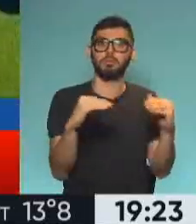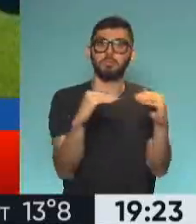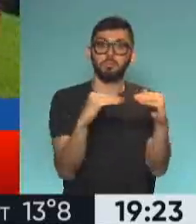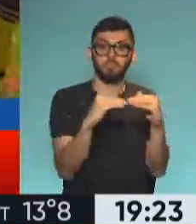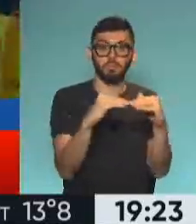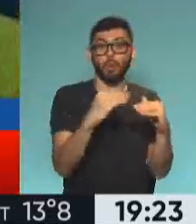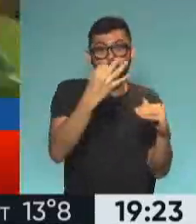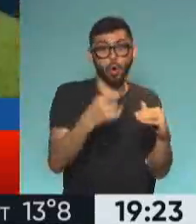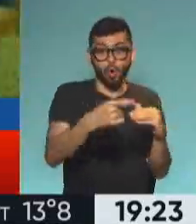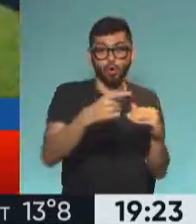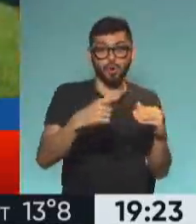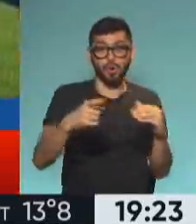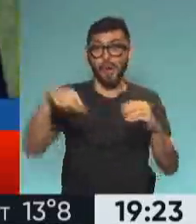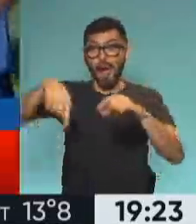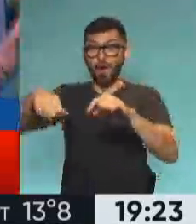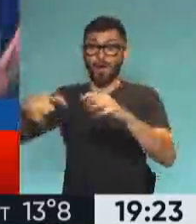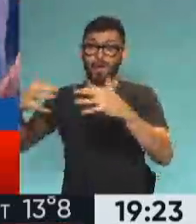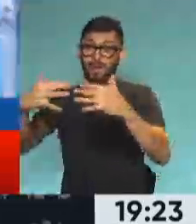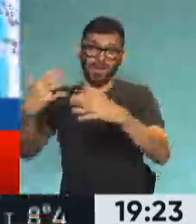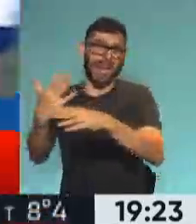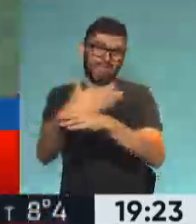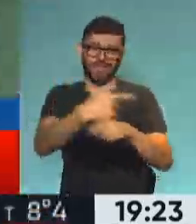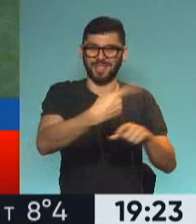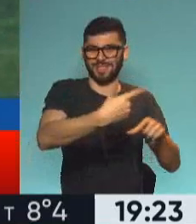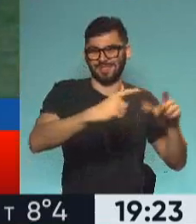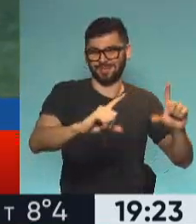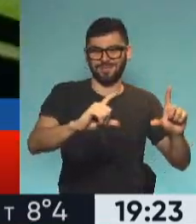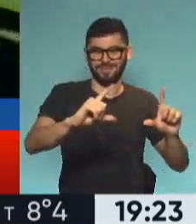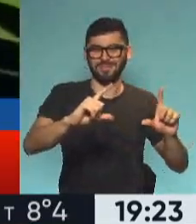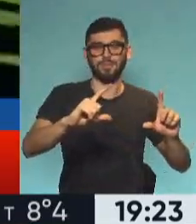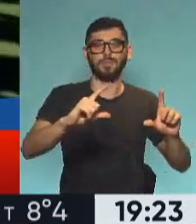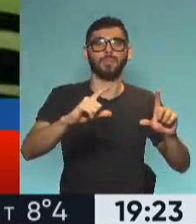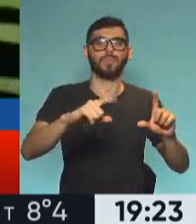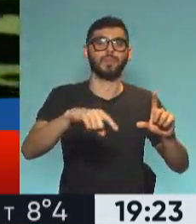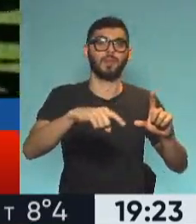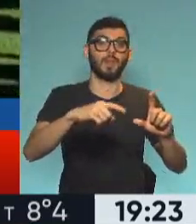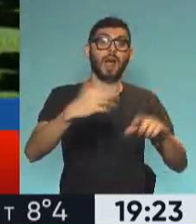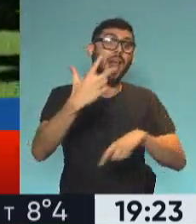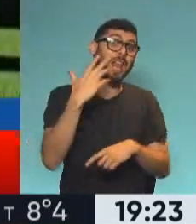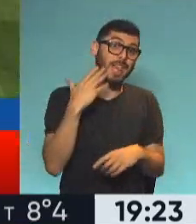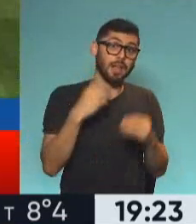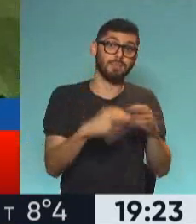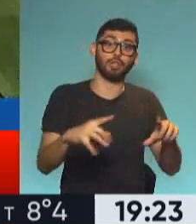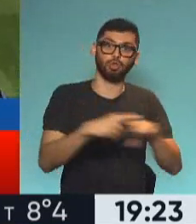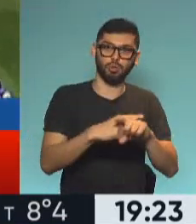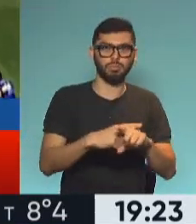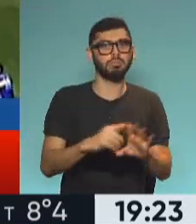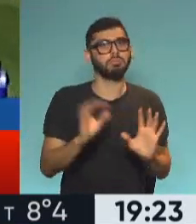fue justamente previo al que están jugando en estos momentos la segunda semifinal. A partir de las 15, una